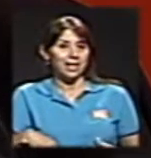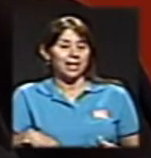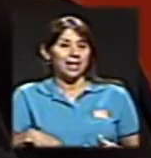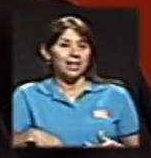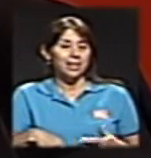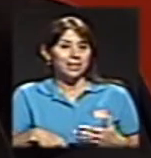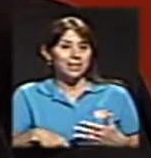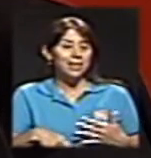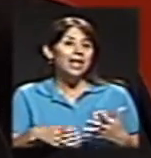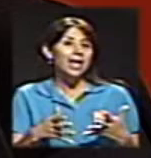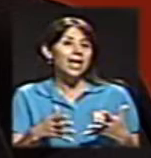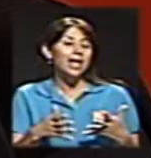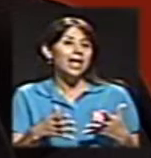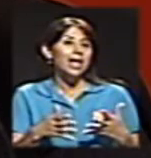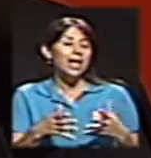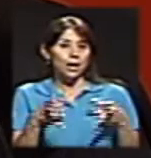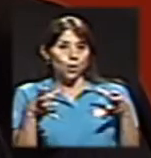Supervisión de